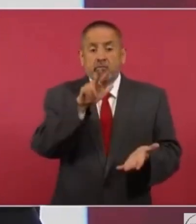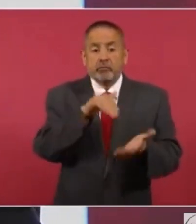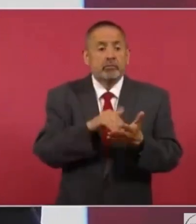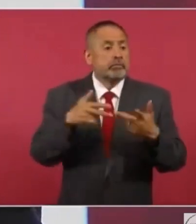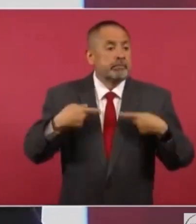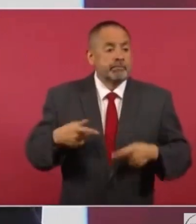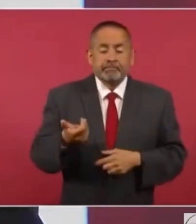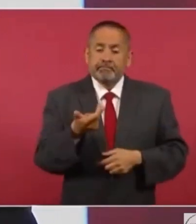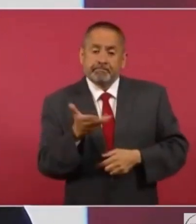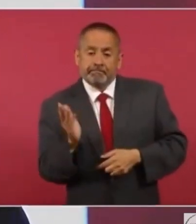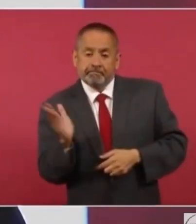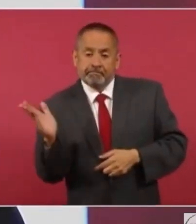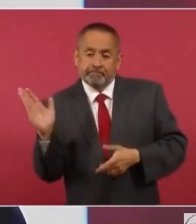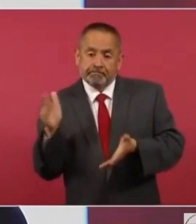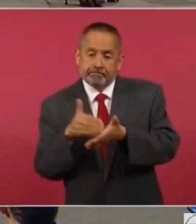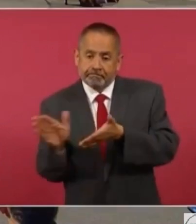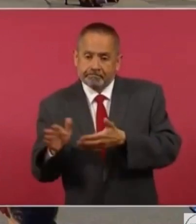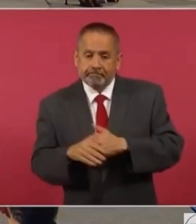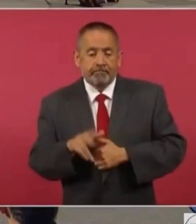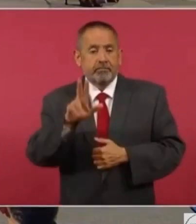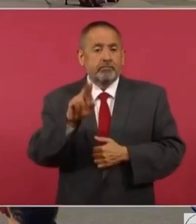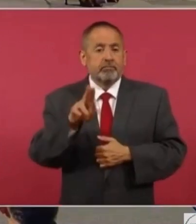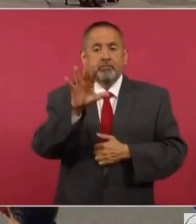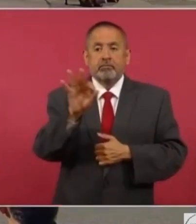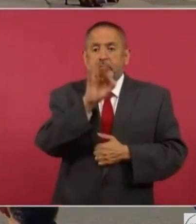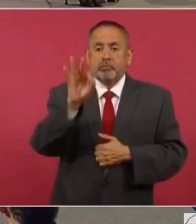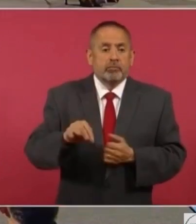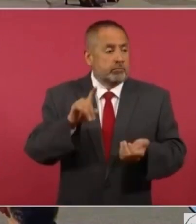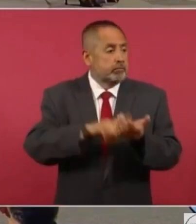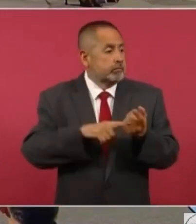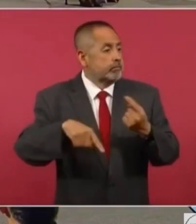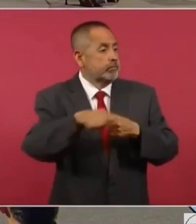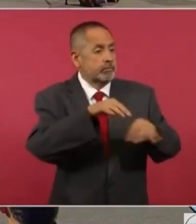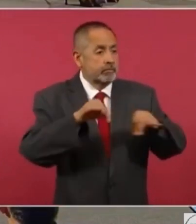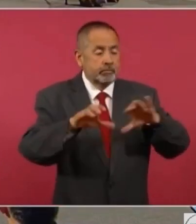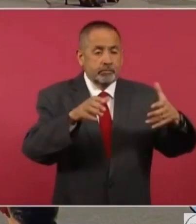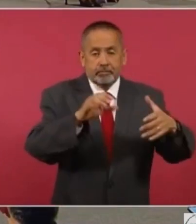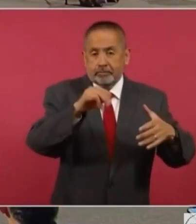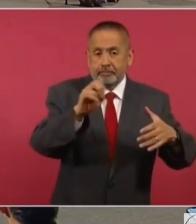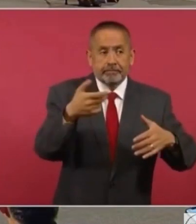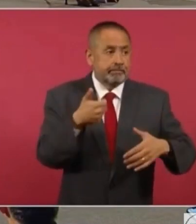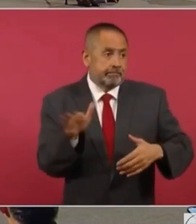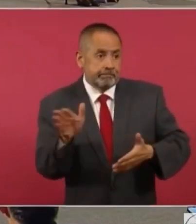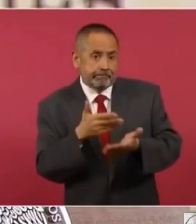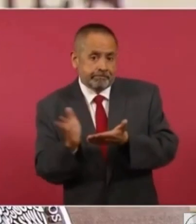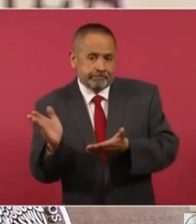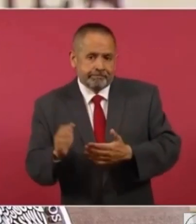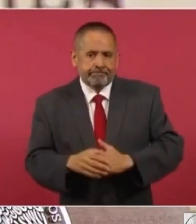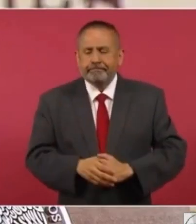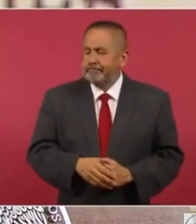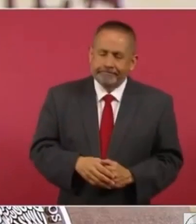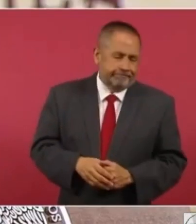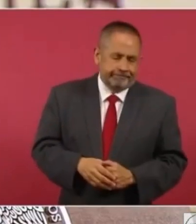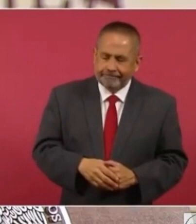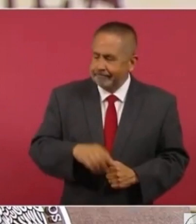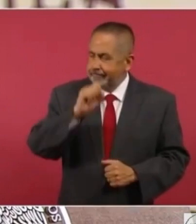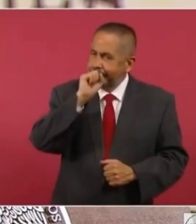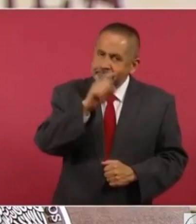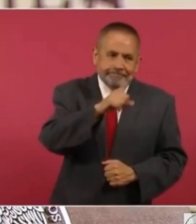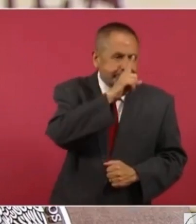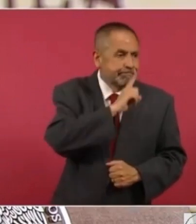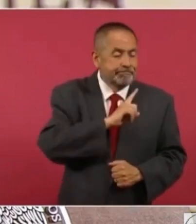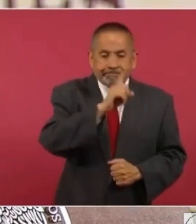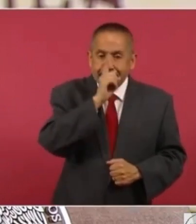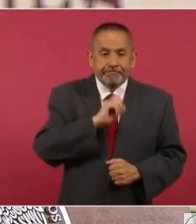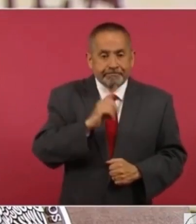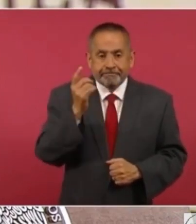trabajadores y 85% del servicio profesional nacional. Esto también es una mentira. En la reforma